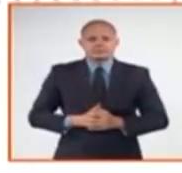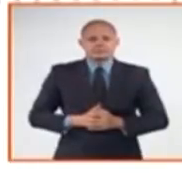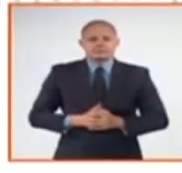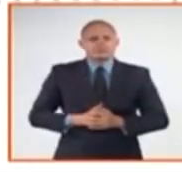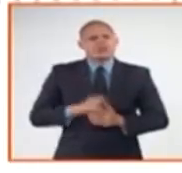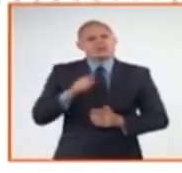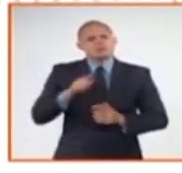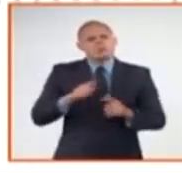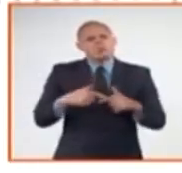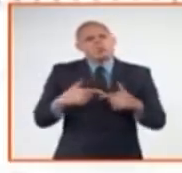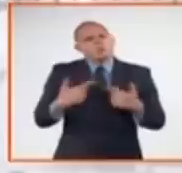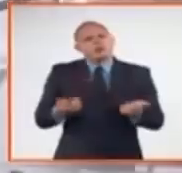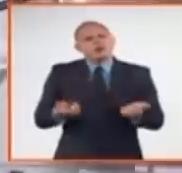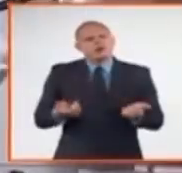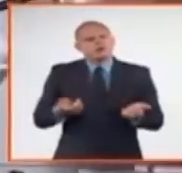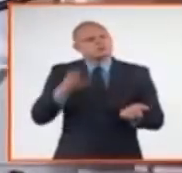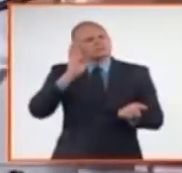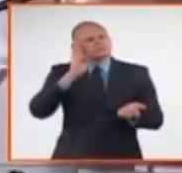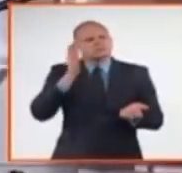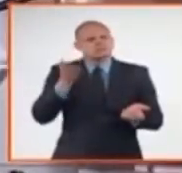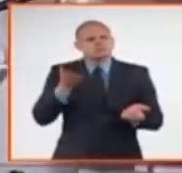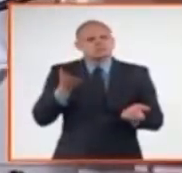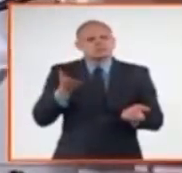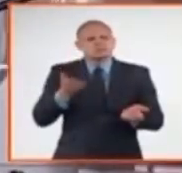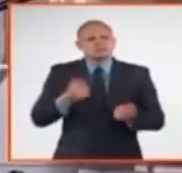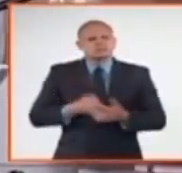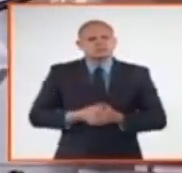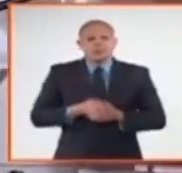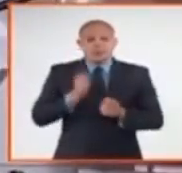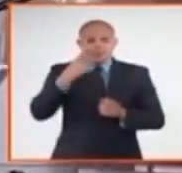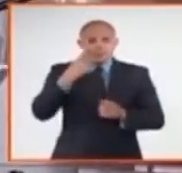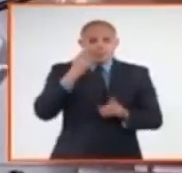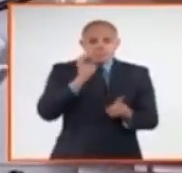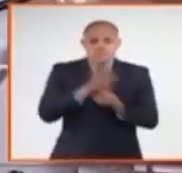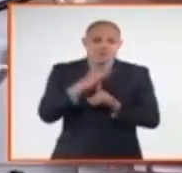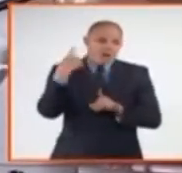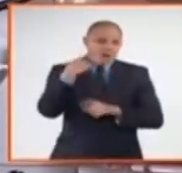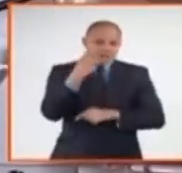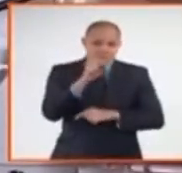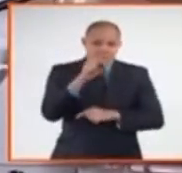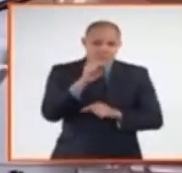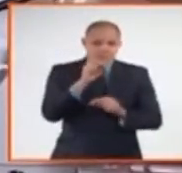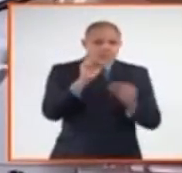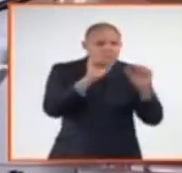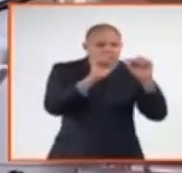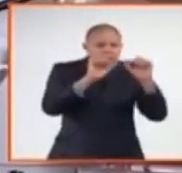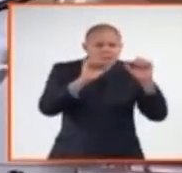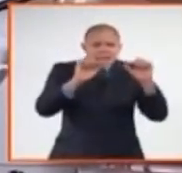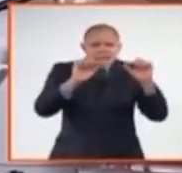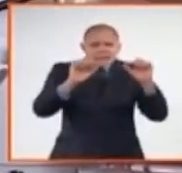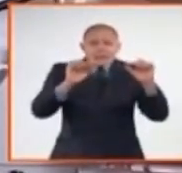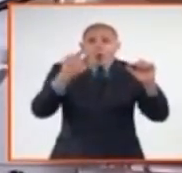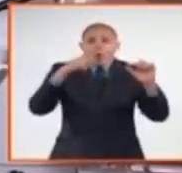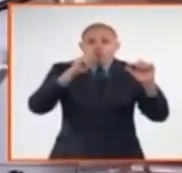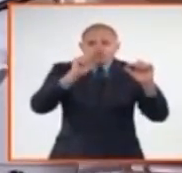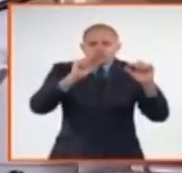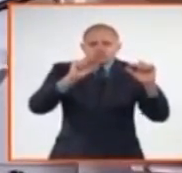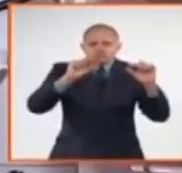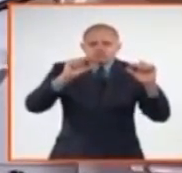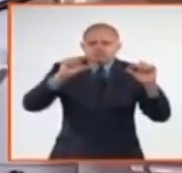pregunta que nos podemos hacer a qué se debe ese incremento tan la pendiente se incrementa de forma significativa